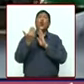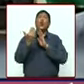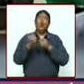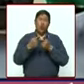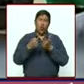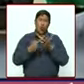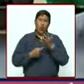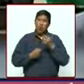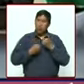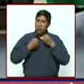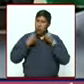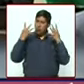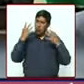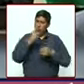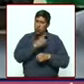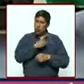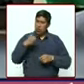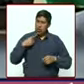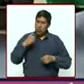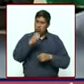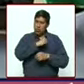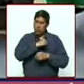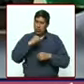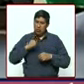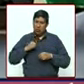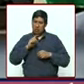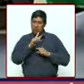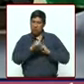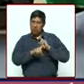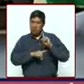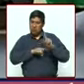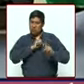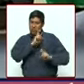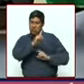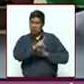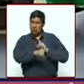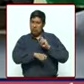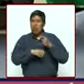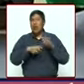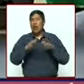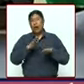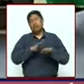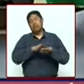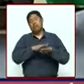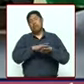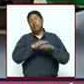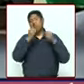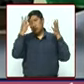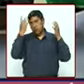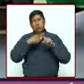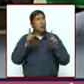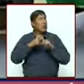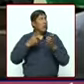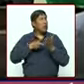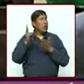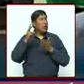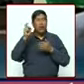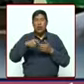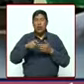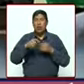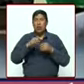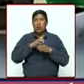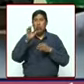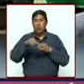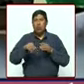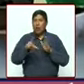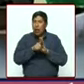varias observaciones por parte de los asambleístas. Exacto, muchos están pidiendo, le están dando encargos en realidad, ¿no es cierto? Pero la verdad es que también tiene que hacer cumplir